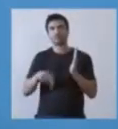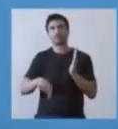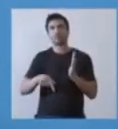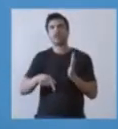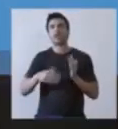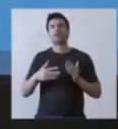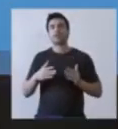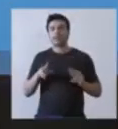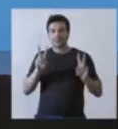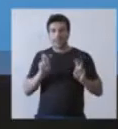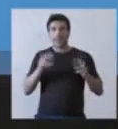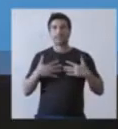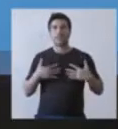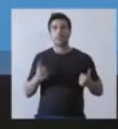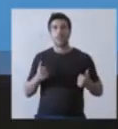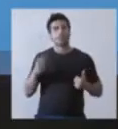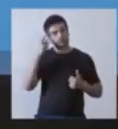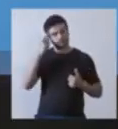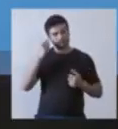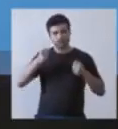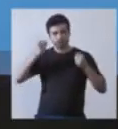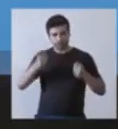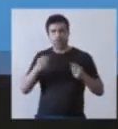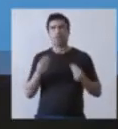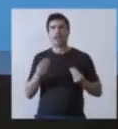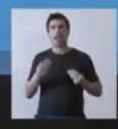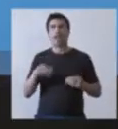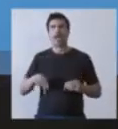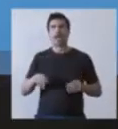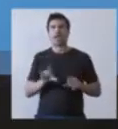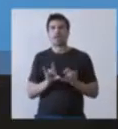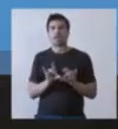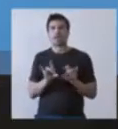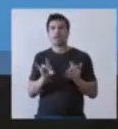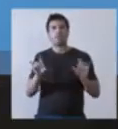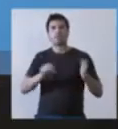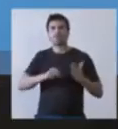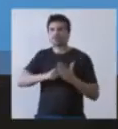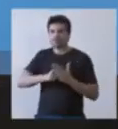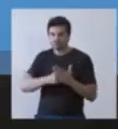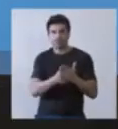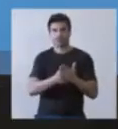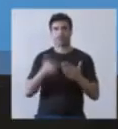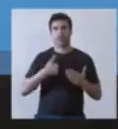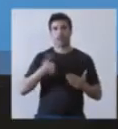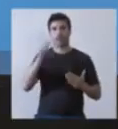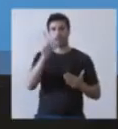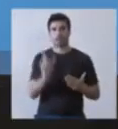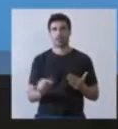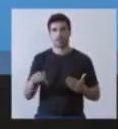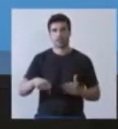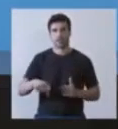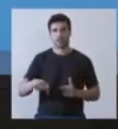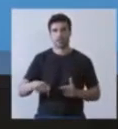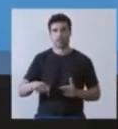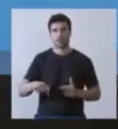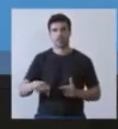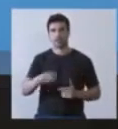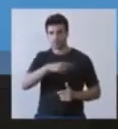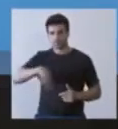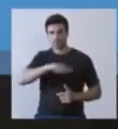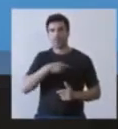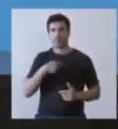efectivamente y controlar la expansión de la pandemia en nuestro país vemos este que hay